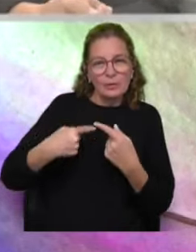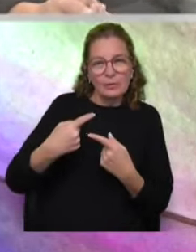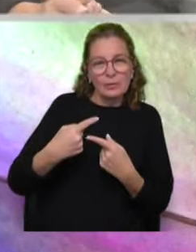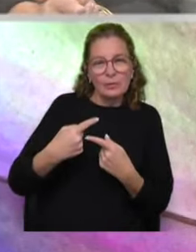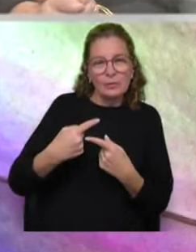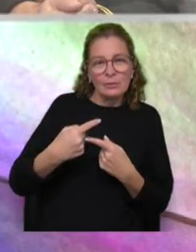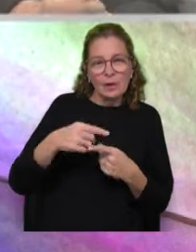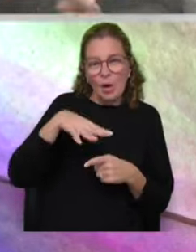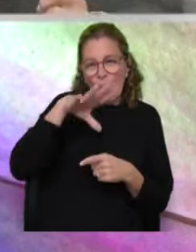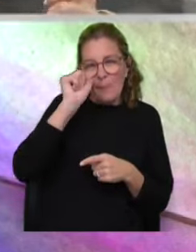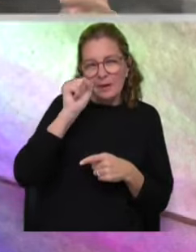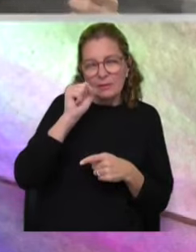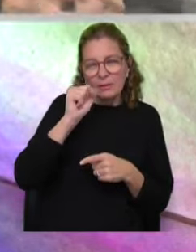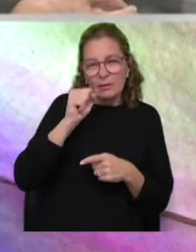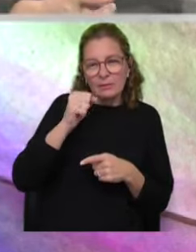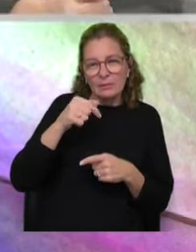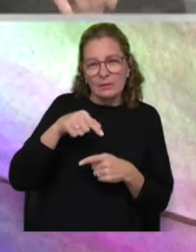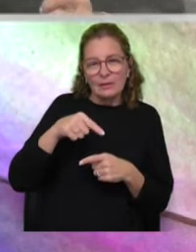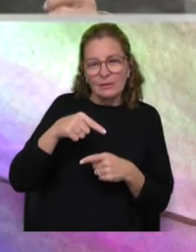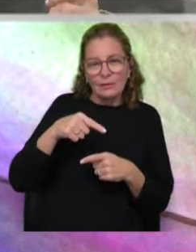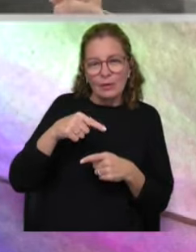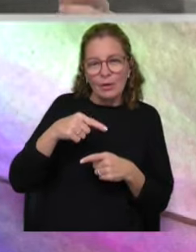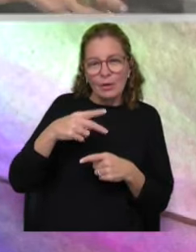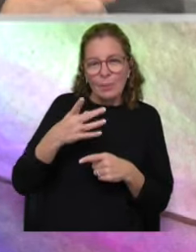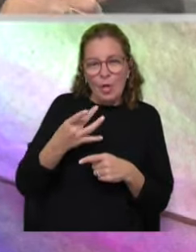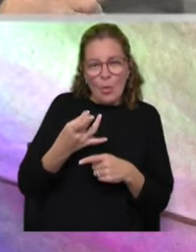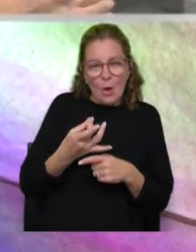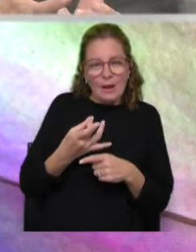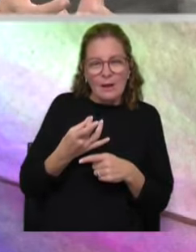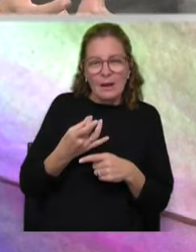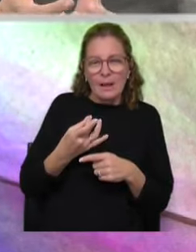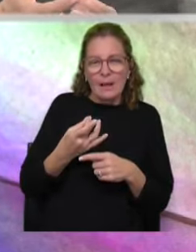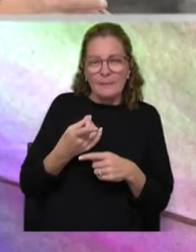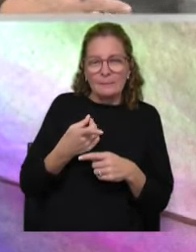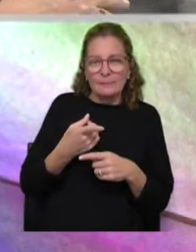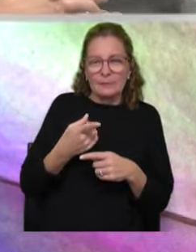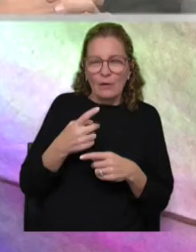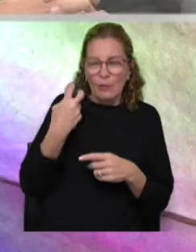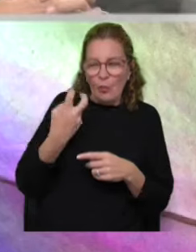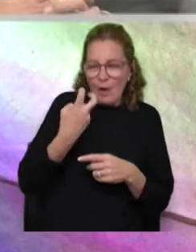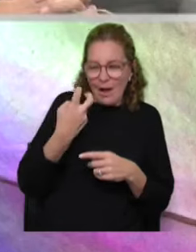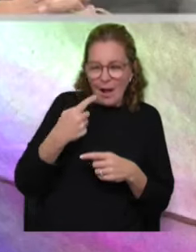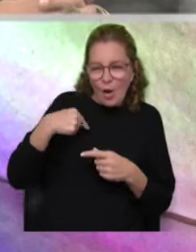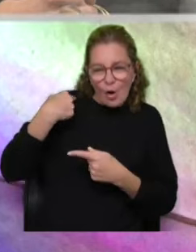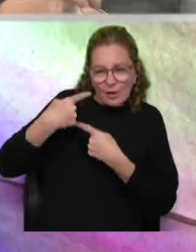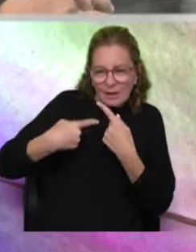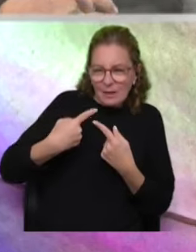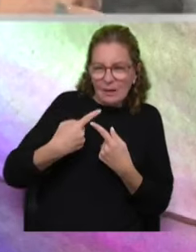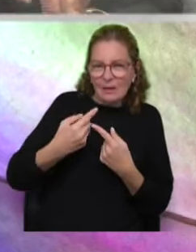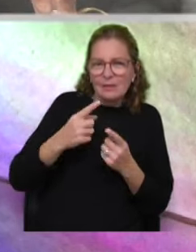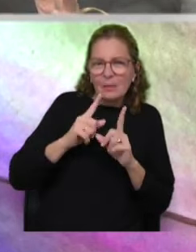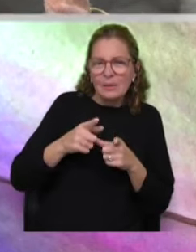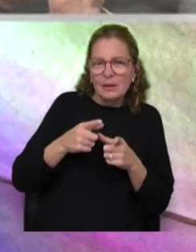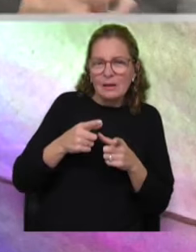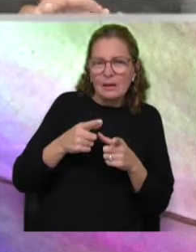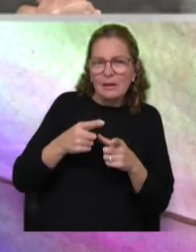de comprensión y ese viaje entre el dolor y también la búsqueda de tus orígenes. Y por otro lado,